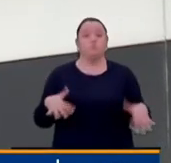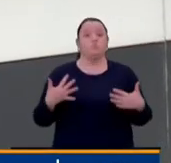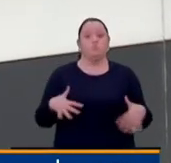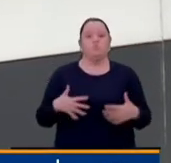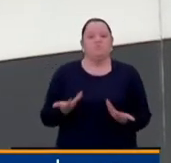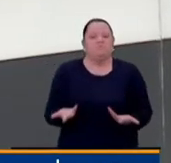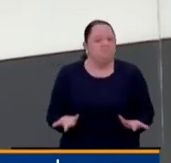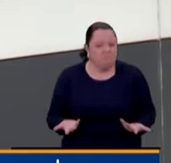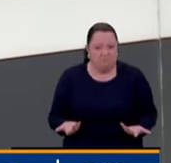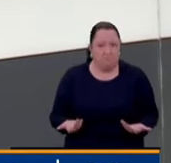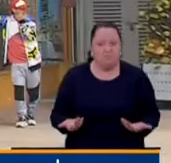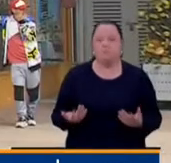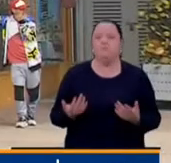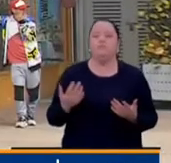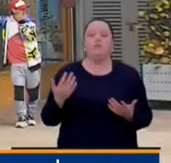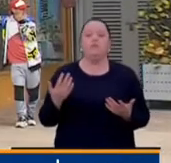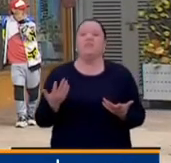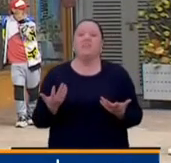de